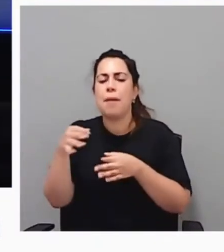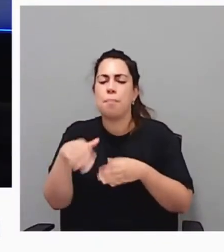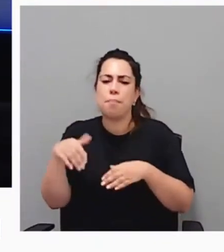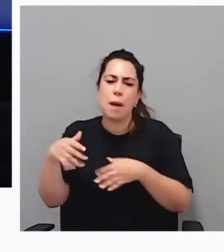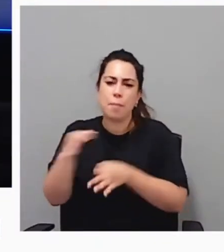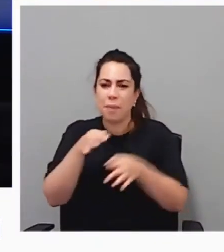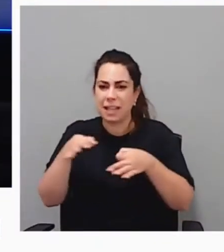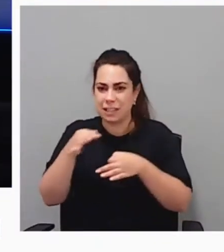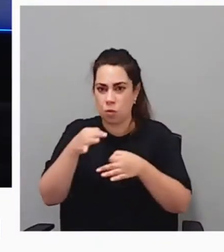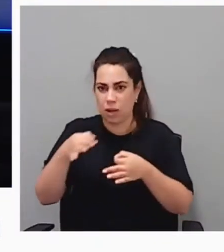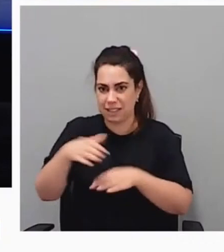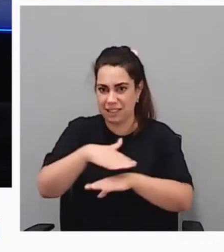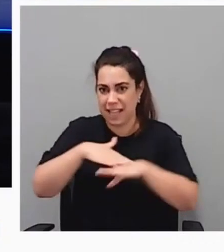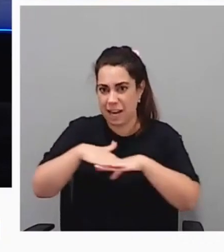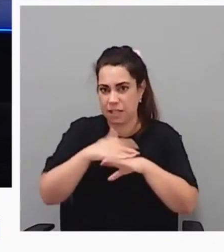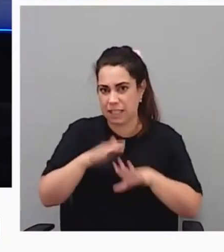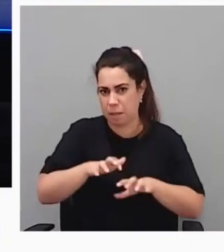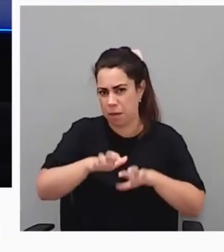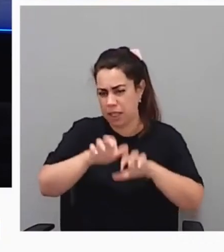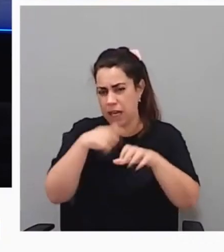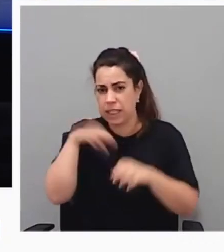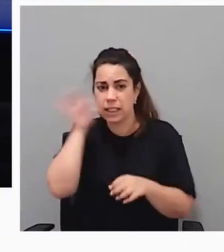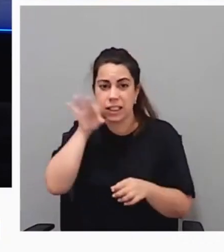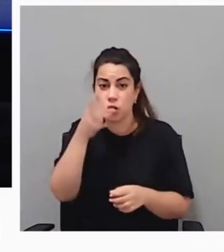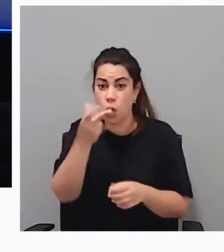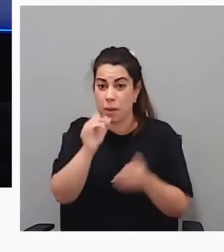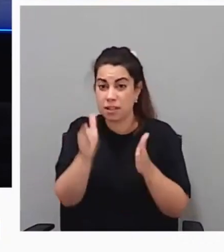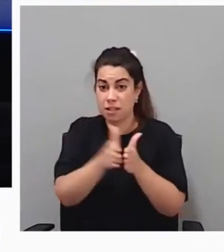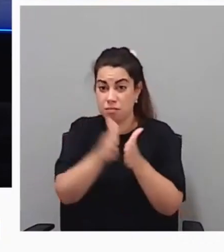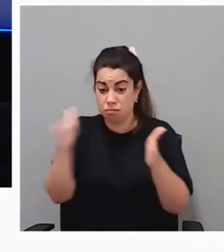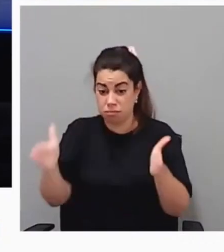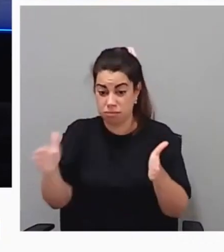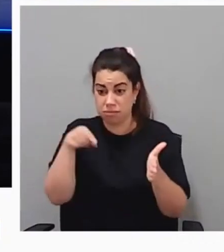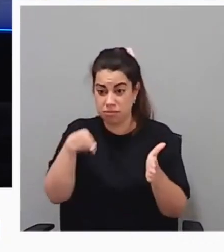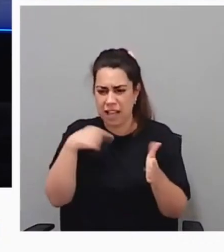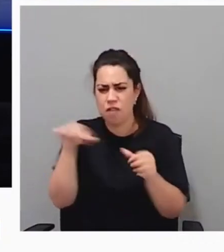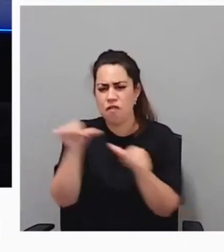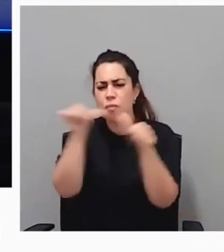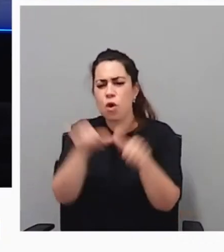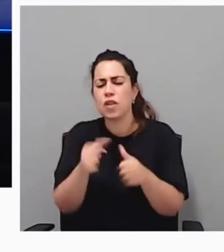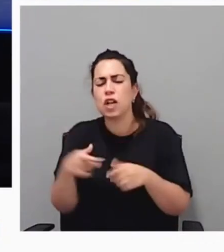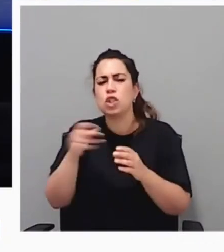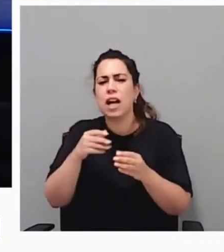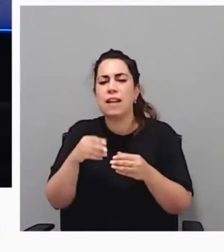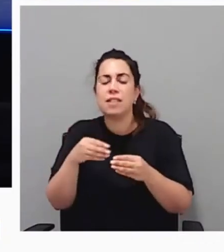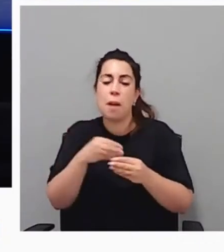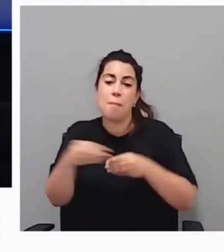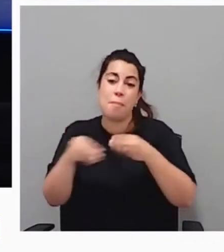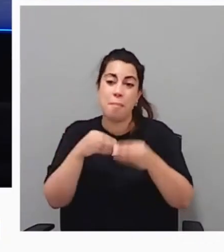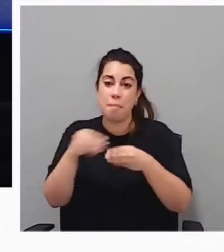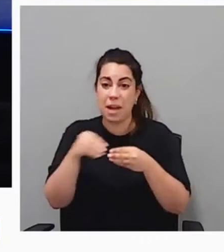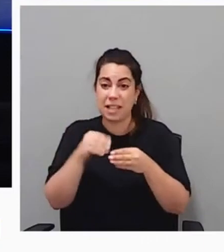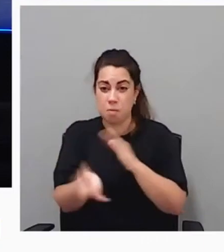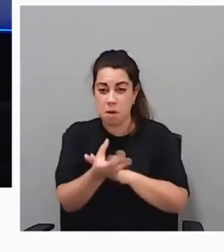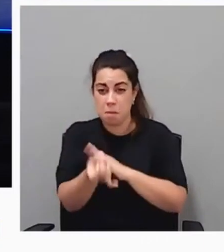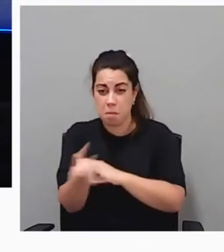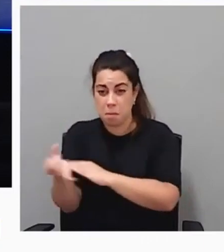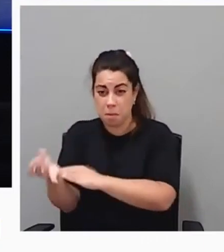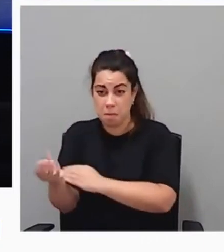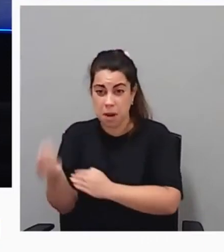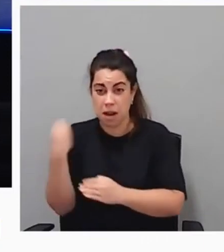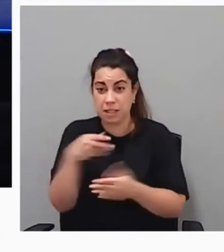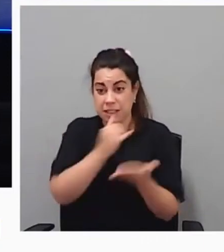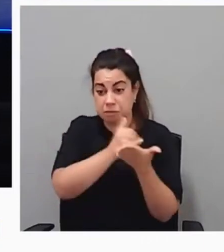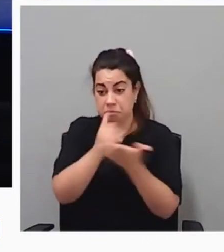siglo XX es para crear modelos de la materia en una combinación de